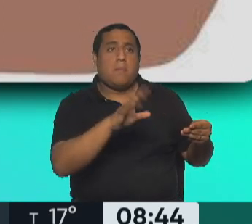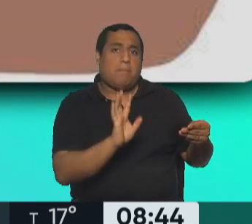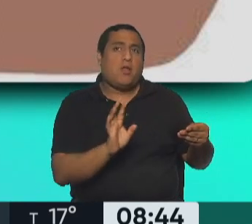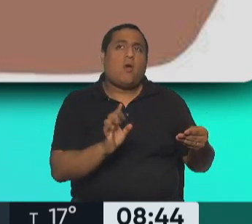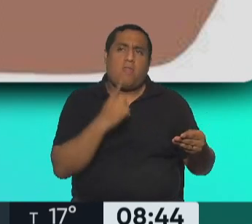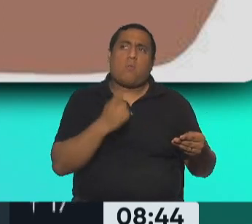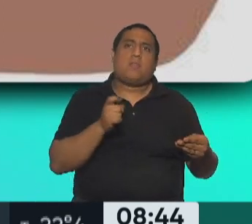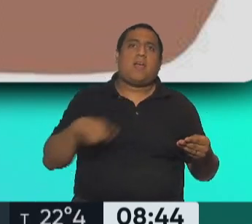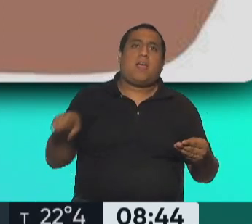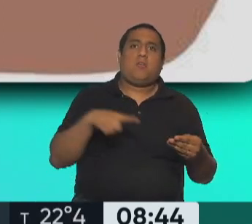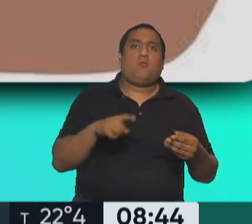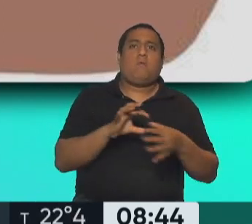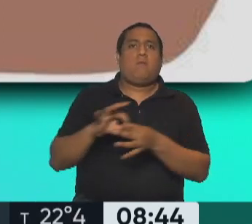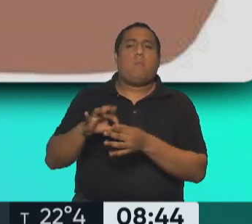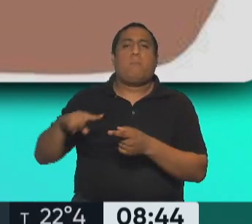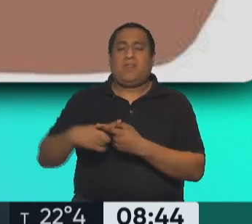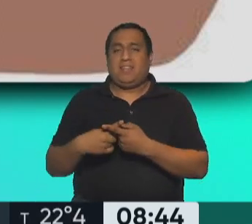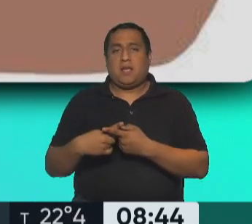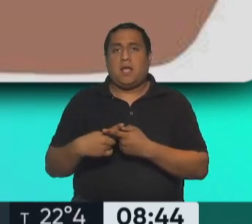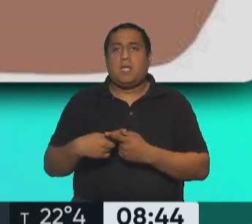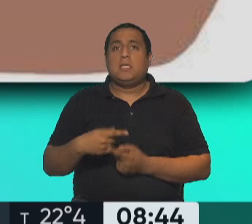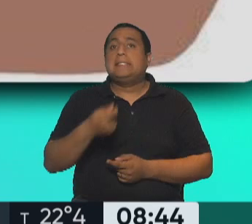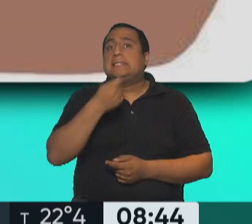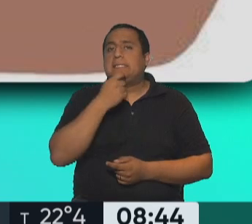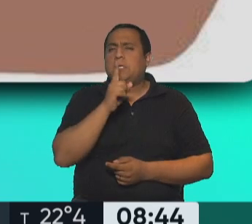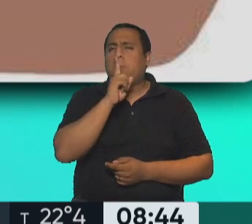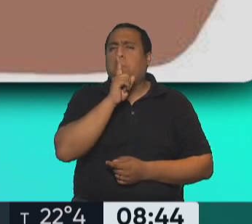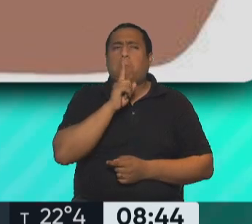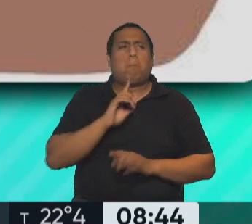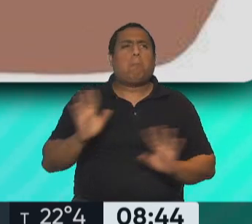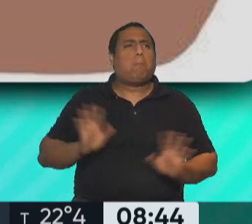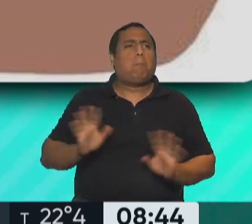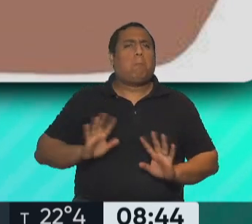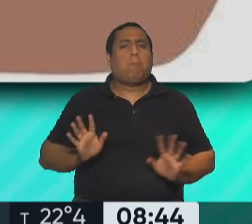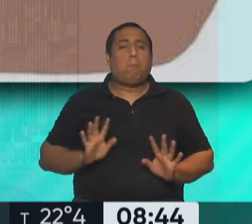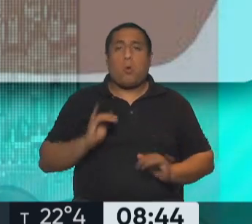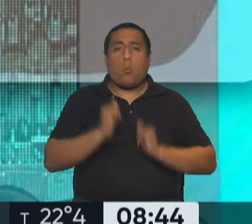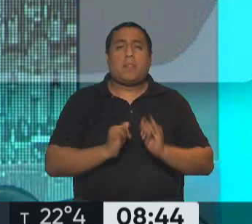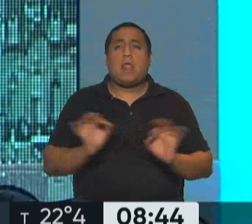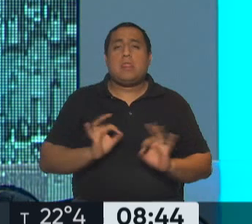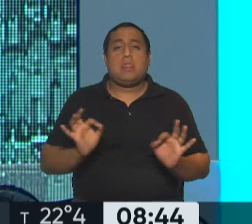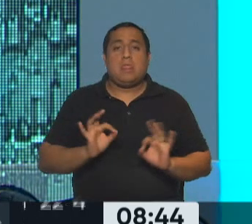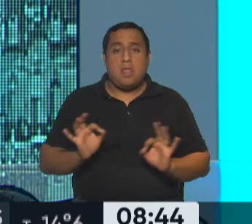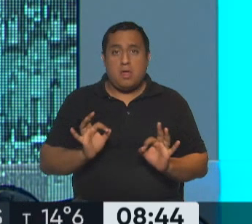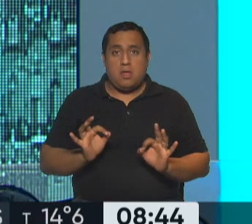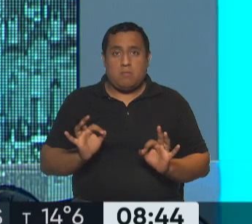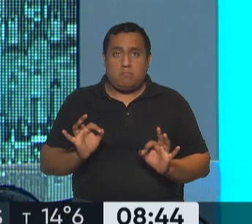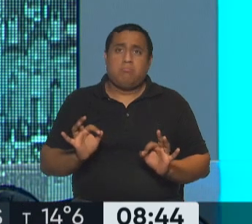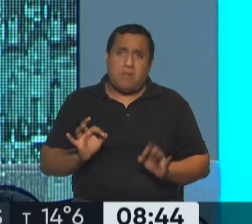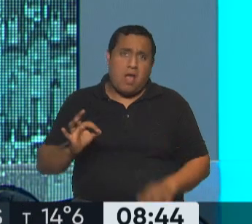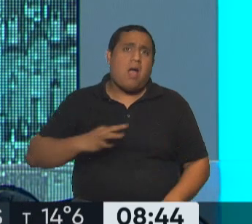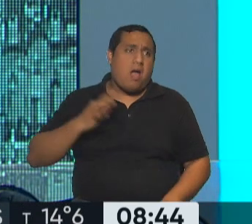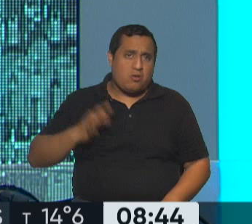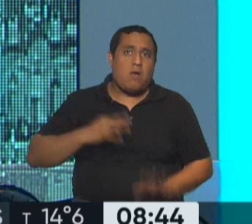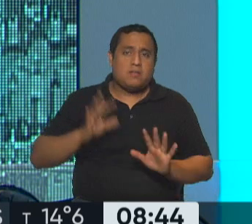política, porque también no hablar de esto es una posición política. Invisibilizar algunas cuestiones dentro de las aulas, como ocurrió durante muchos años